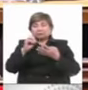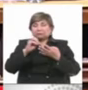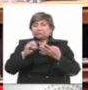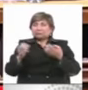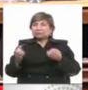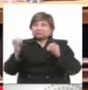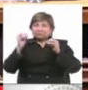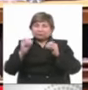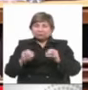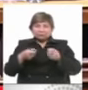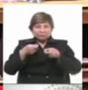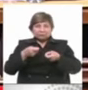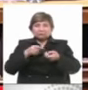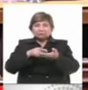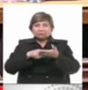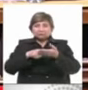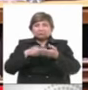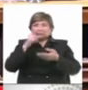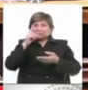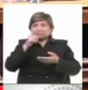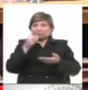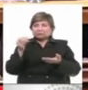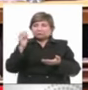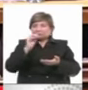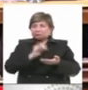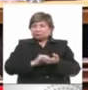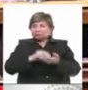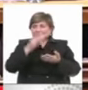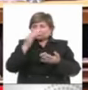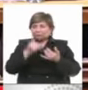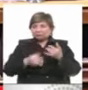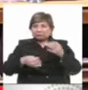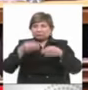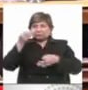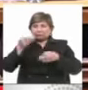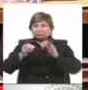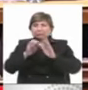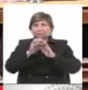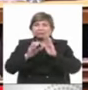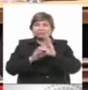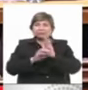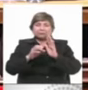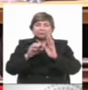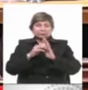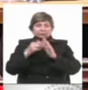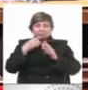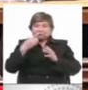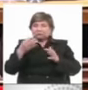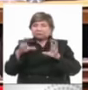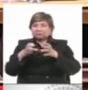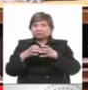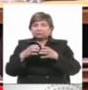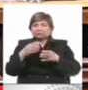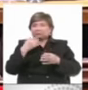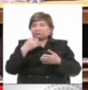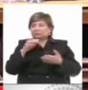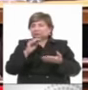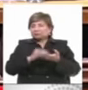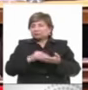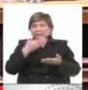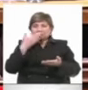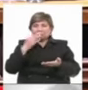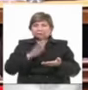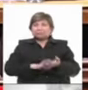intentarlo poner por insistencia sabiendo que una vez más va a terminar en el Tribunal Constitucional, que les va a decir al Congreso que lo estamos haciendo recontra